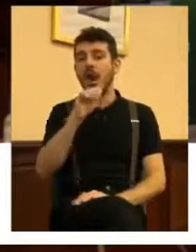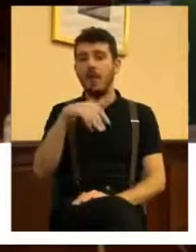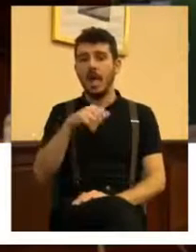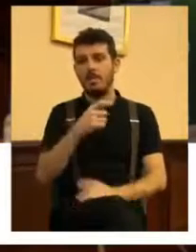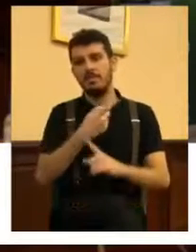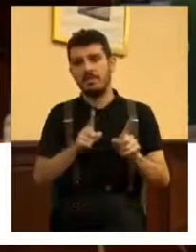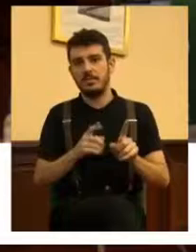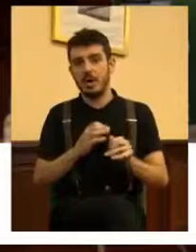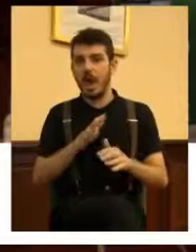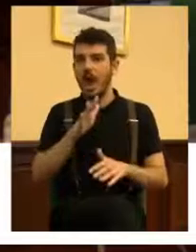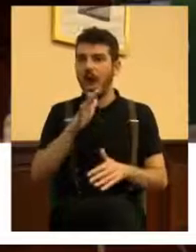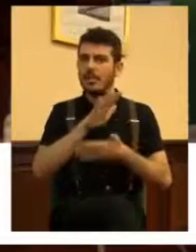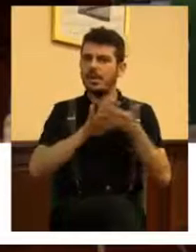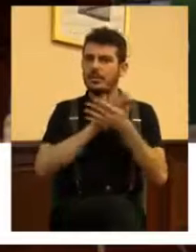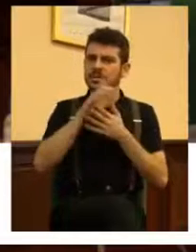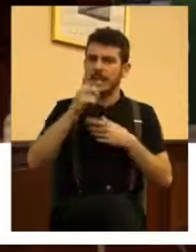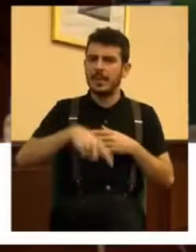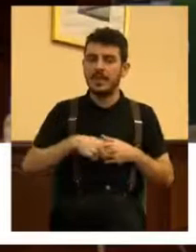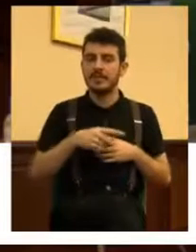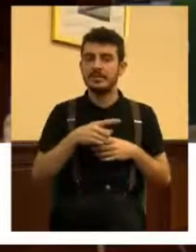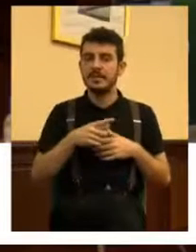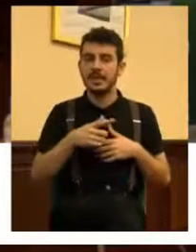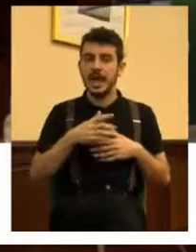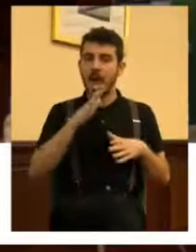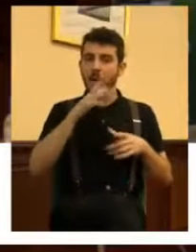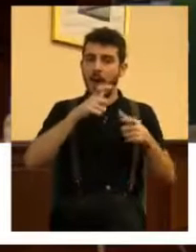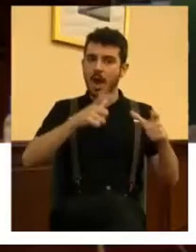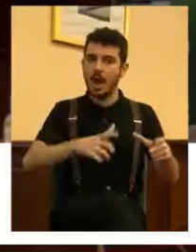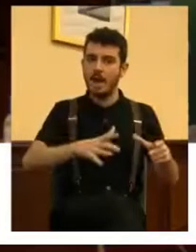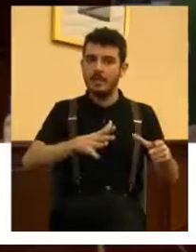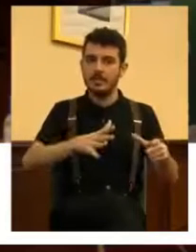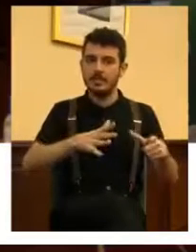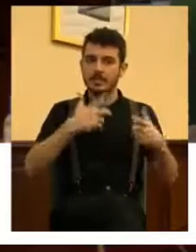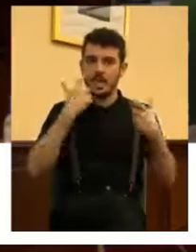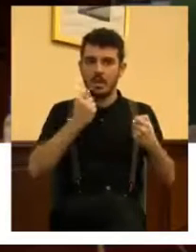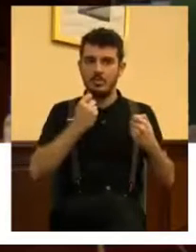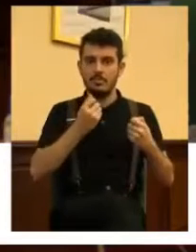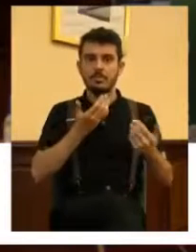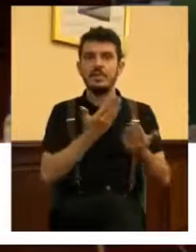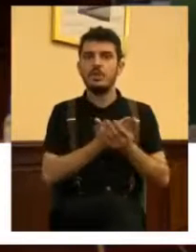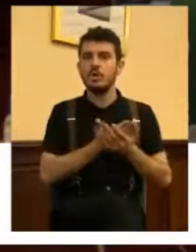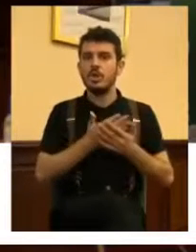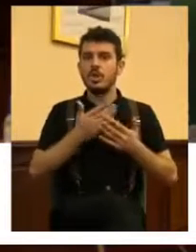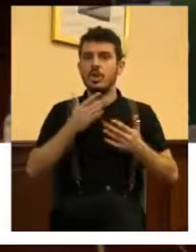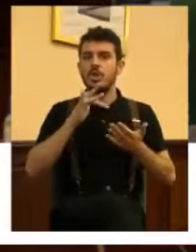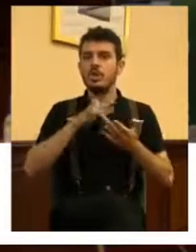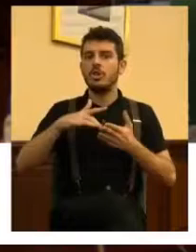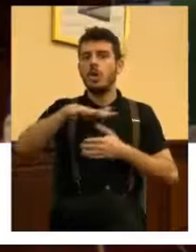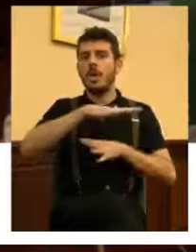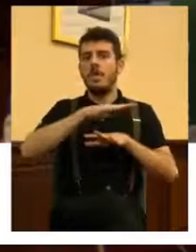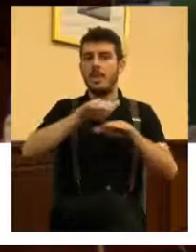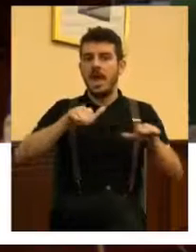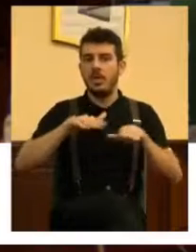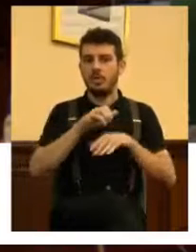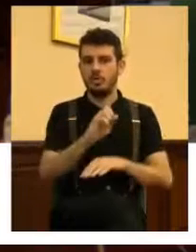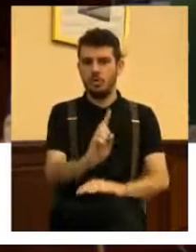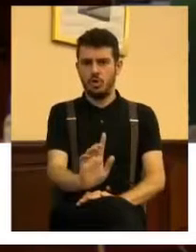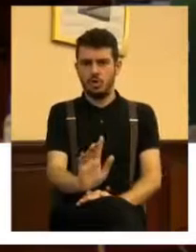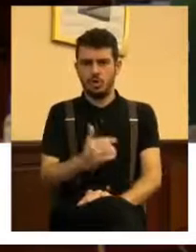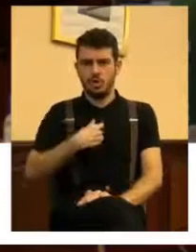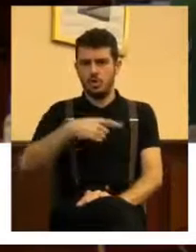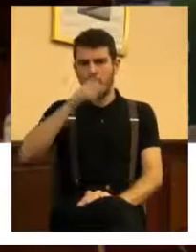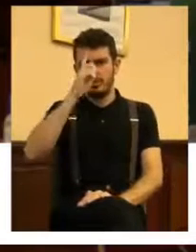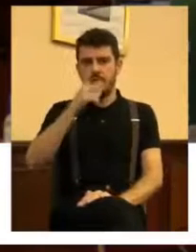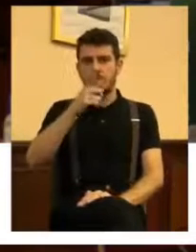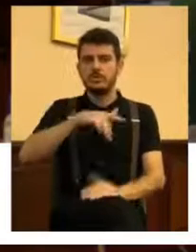aguas. No estamos pidiendo que se convierta en zona de baño. Lo digo por si alguien lo ha interpretado mal. Yo no sé si ustedes